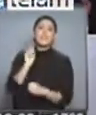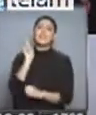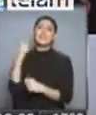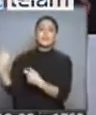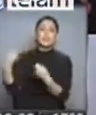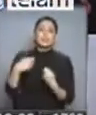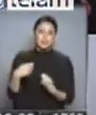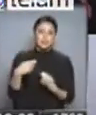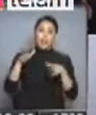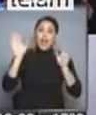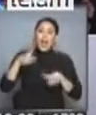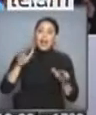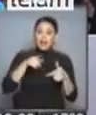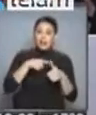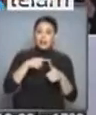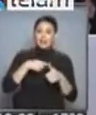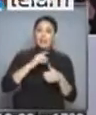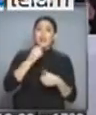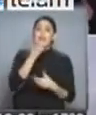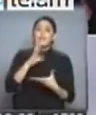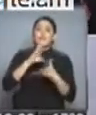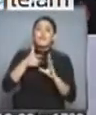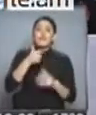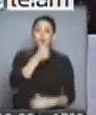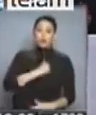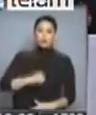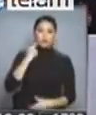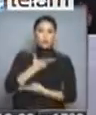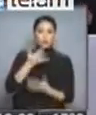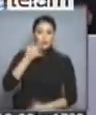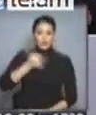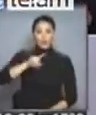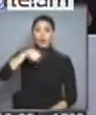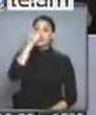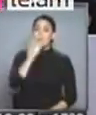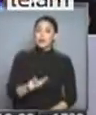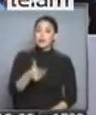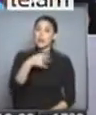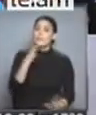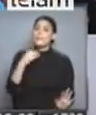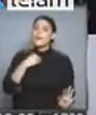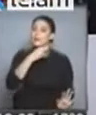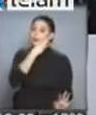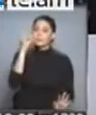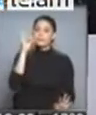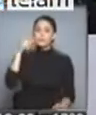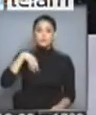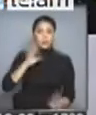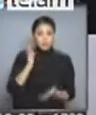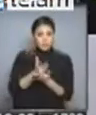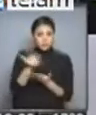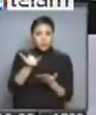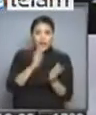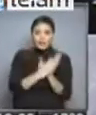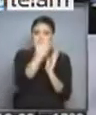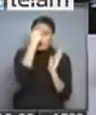agresor. Ángeles Rawson habló en la autopsia. La otra persona, hasta el día de hoy, ha preferido mantener silencio, que tiene el derecho